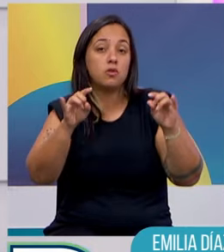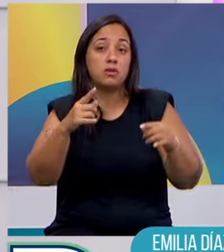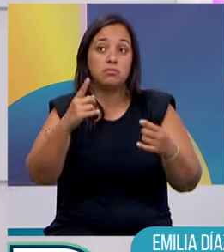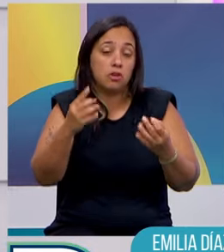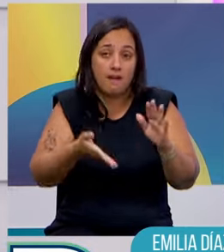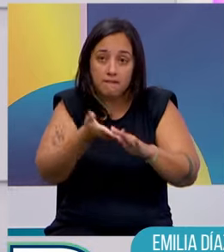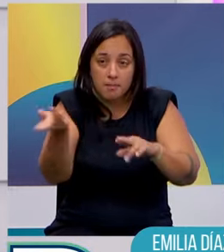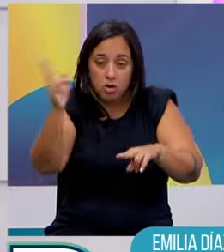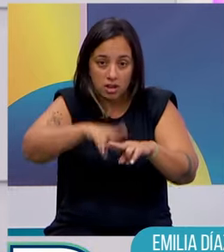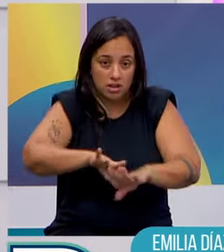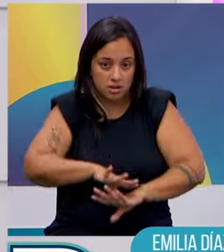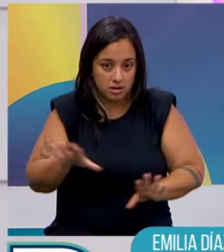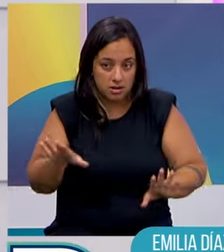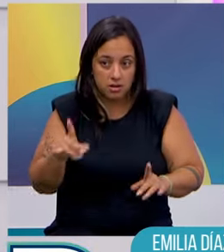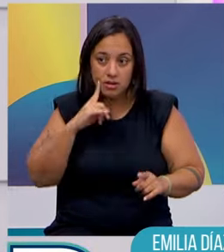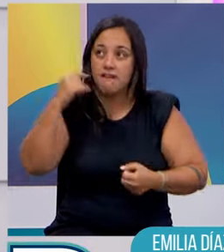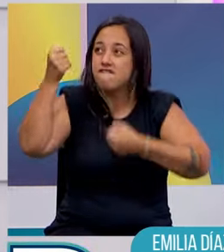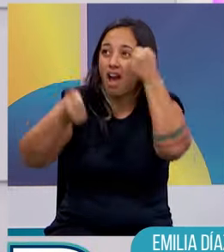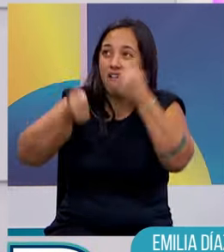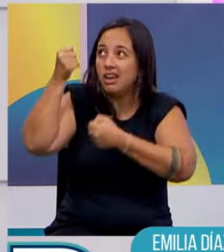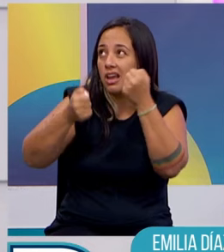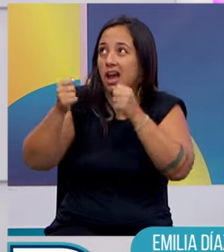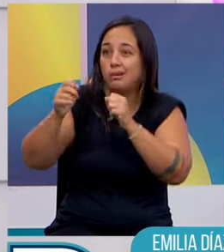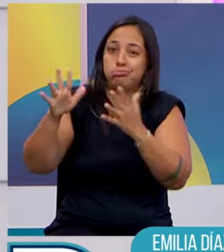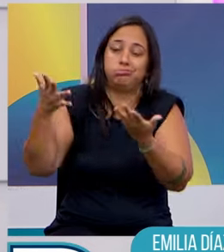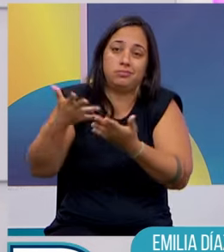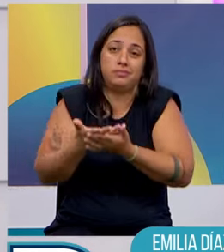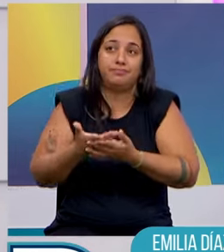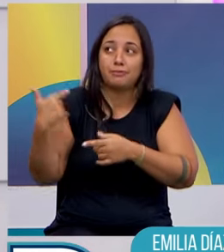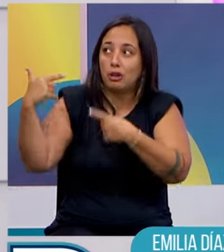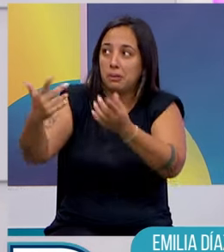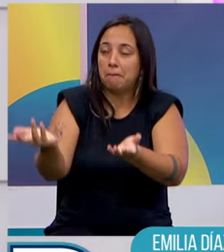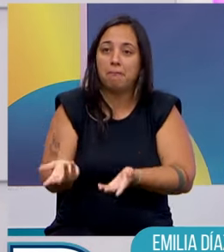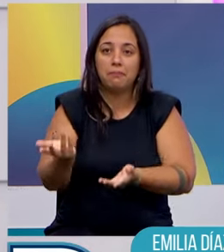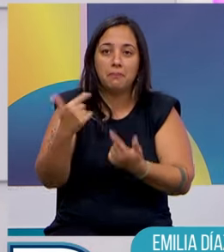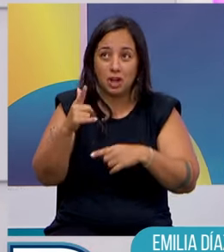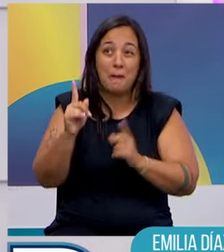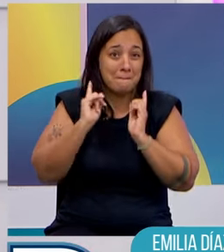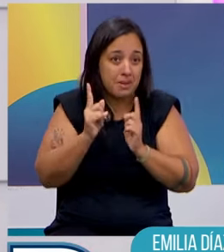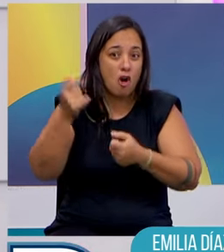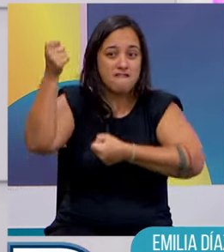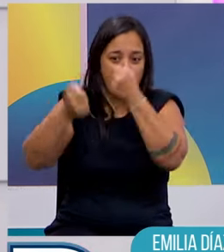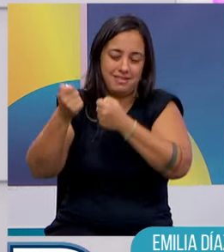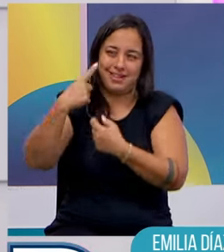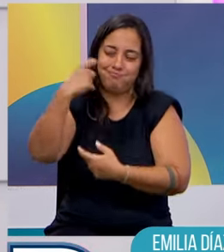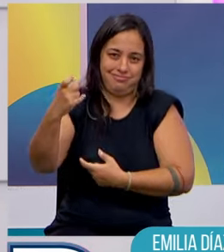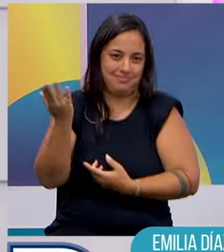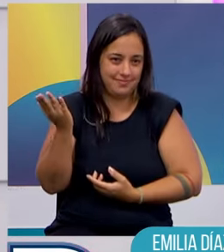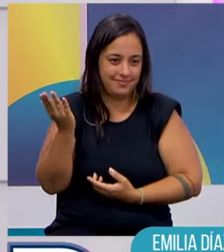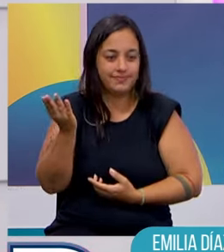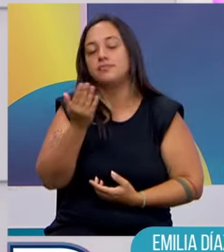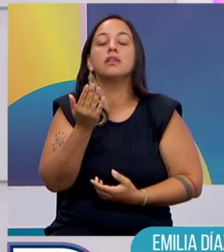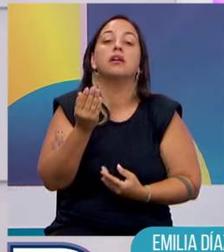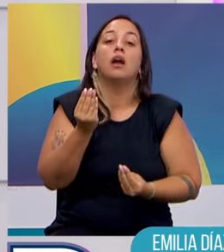chiquirines. La industria, pim, no sé, ok. Pero la misma industria se está dando cuenta. Ahora hay bonos